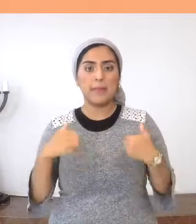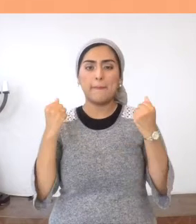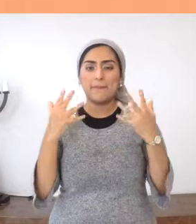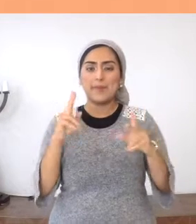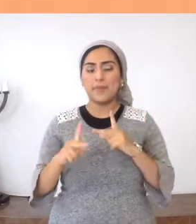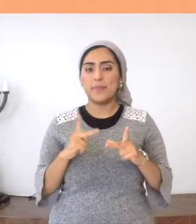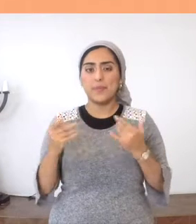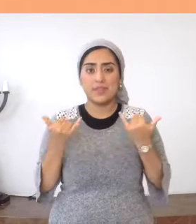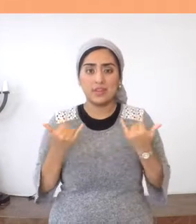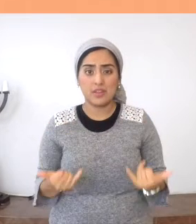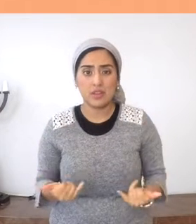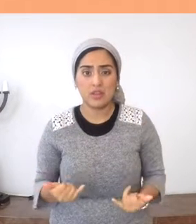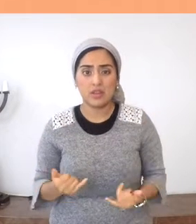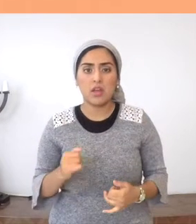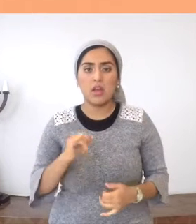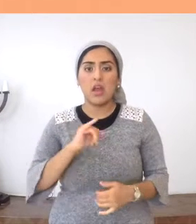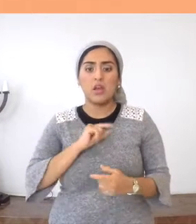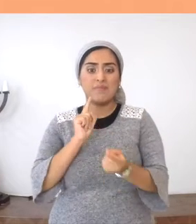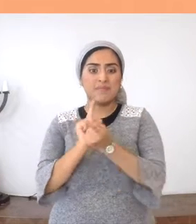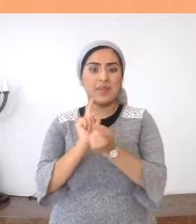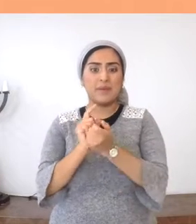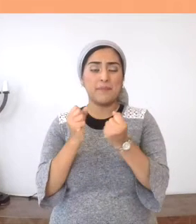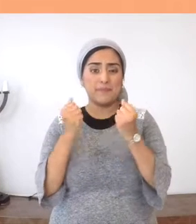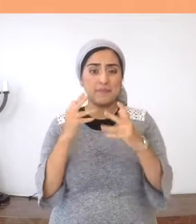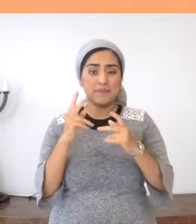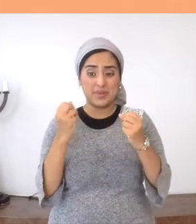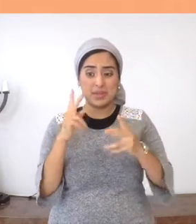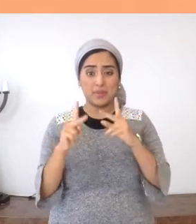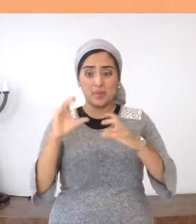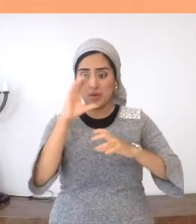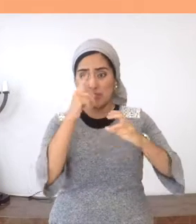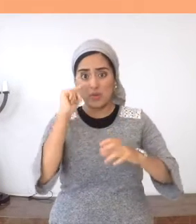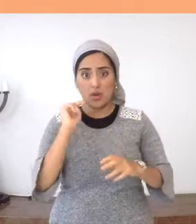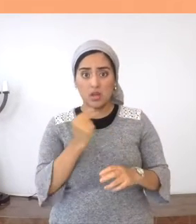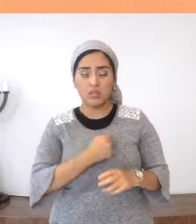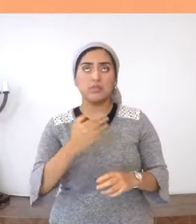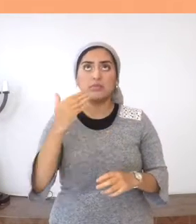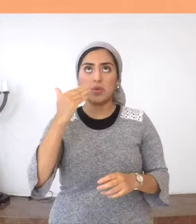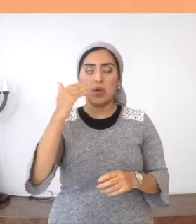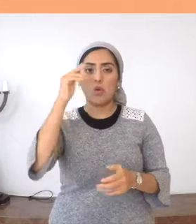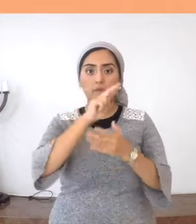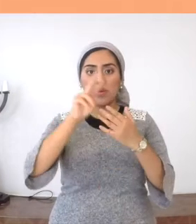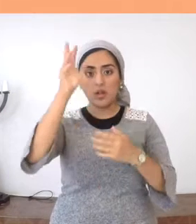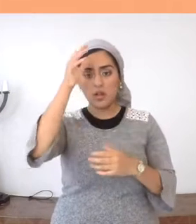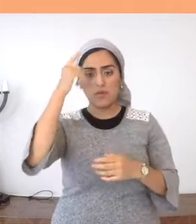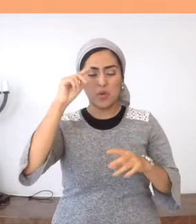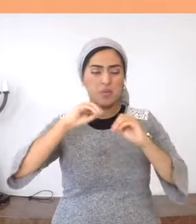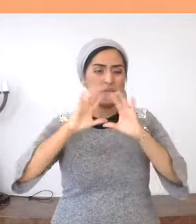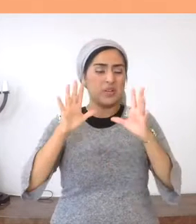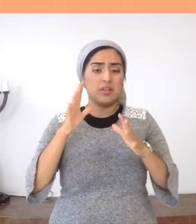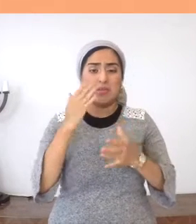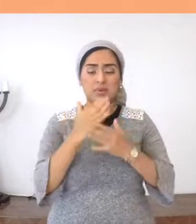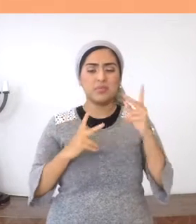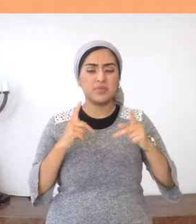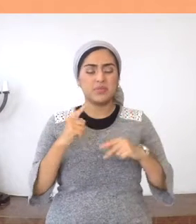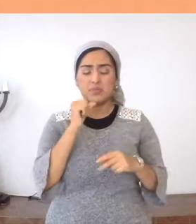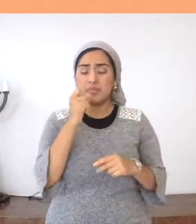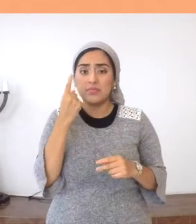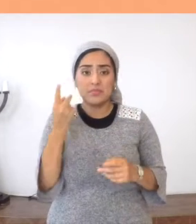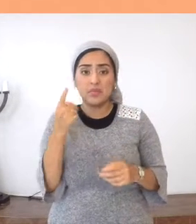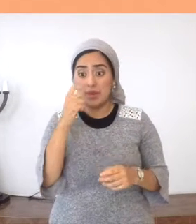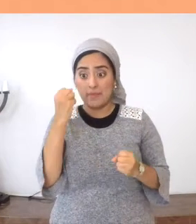Torah Hay mucha gente Ahorita hermanos Yo estoy teniendo Mucha gente Nos está buscando Bendito sea la vaca 2